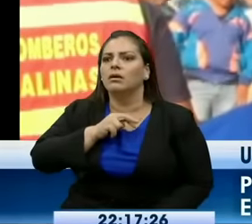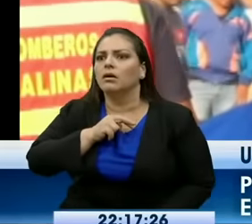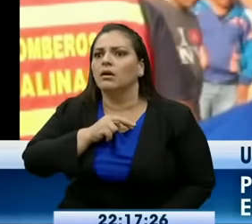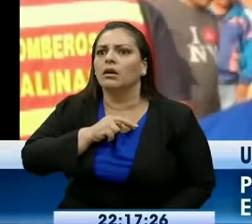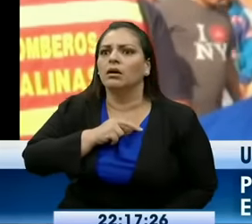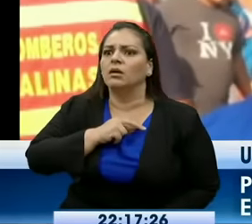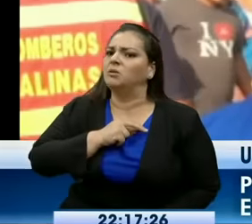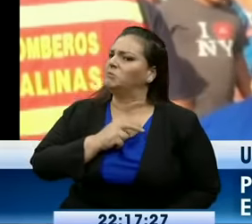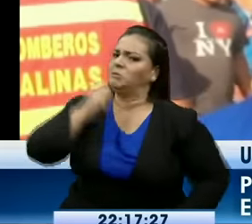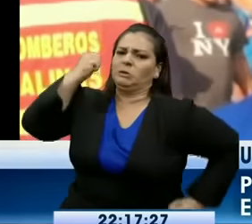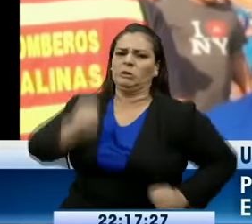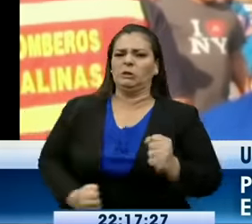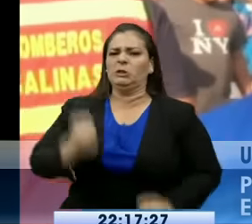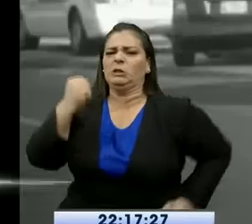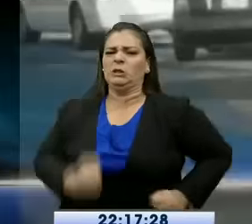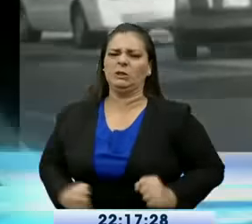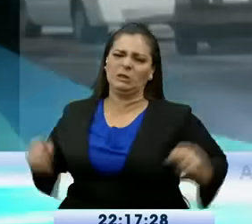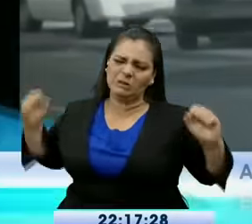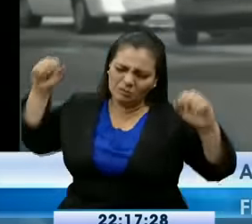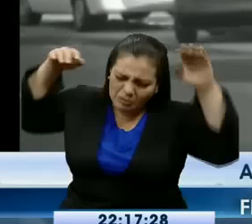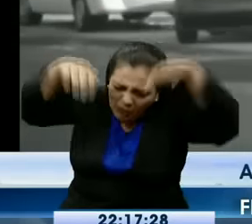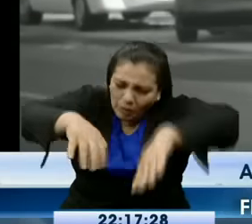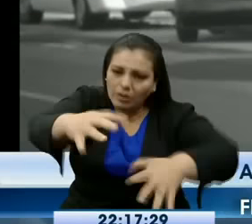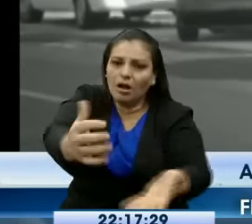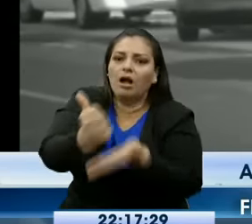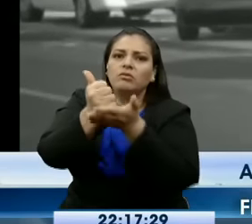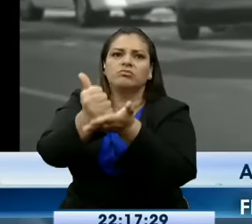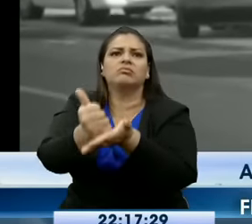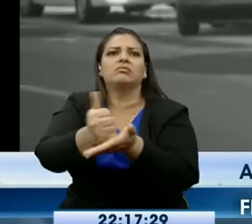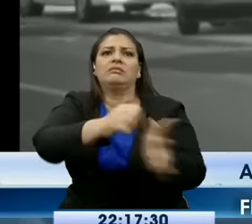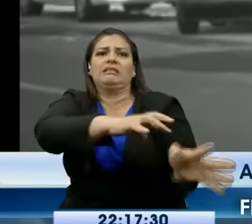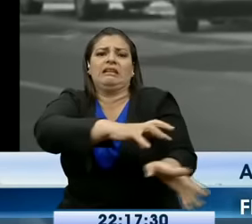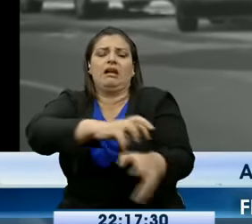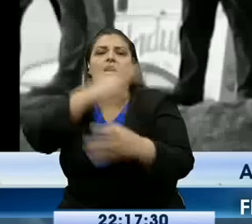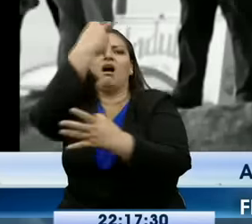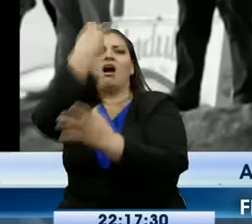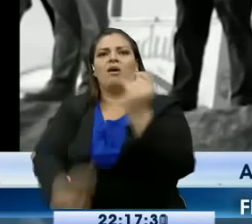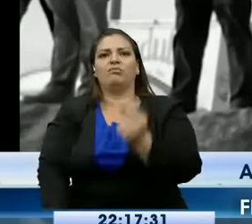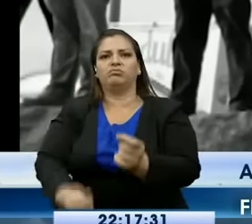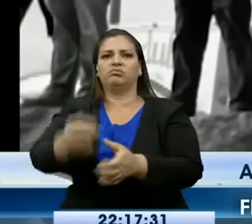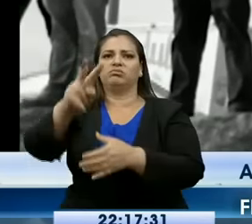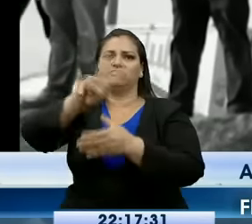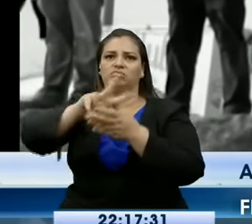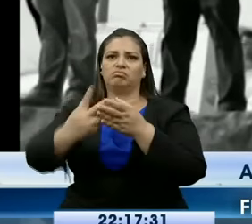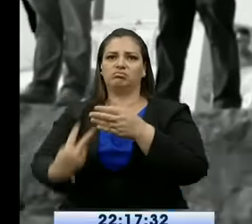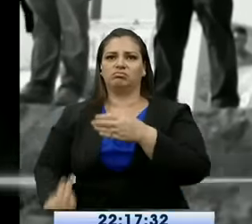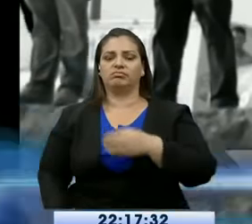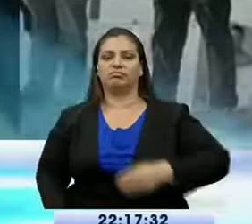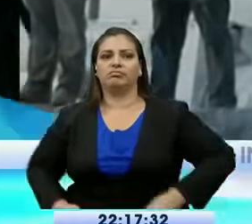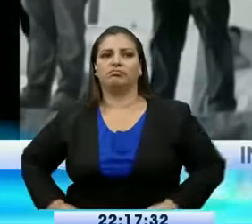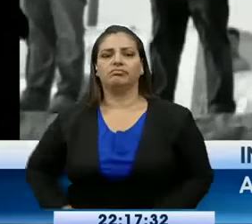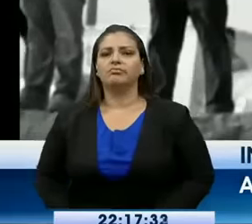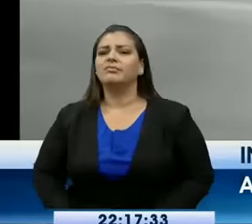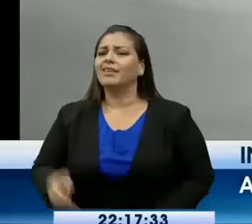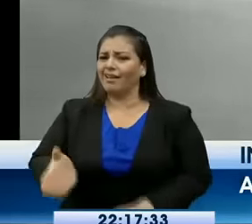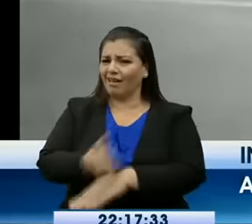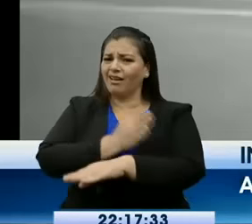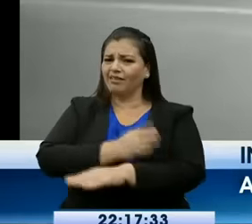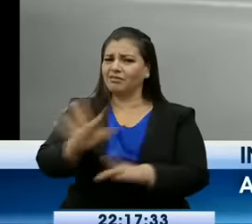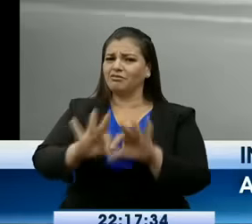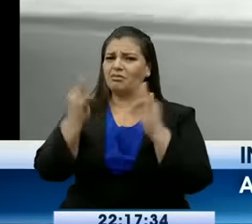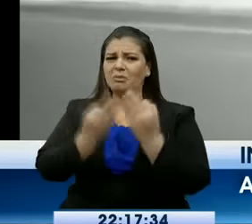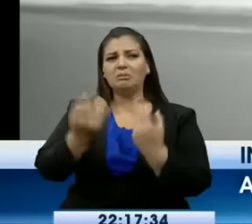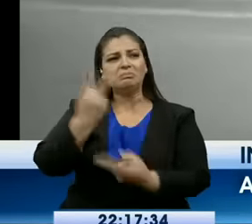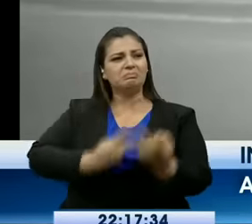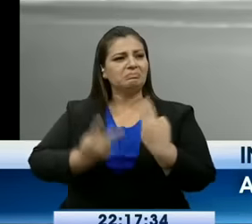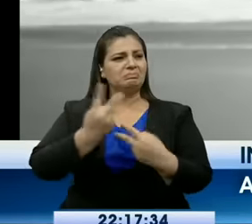padre, los mismos que vinieron a este lugar justamente pues de visita, y que al parecer, como es la zona muy peligrosa,